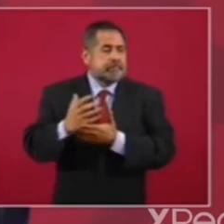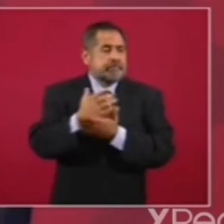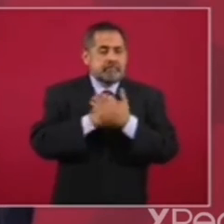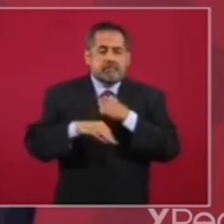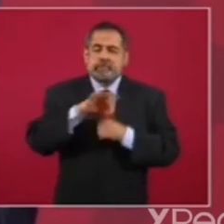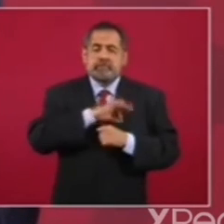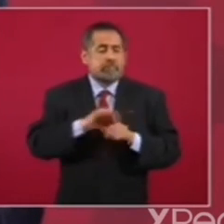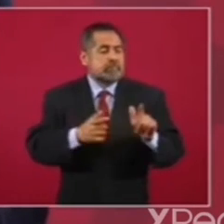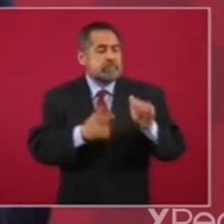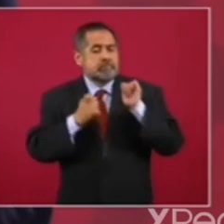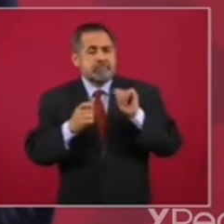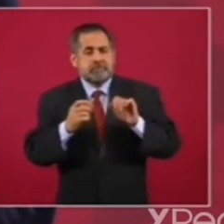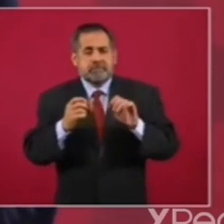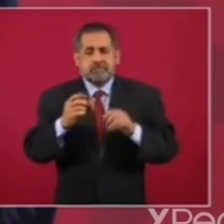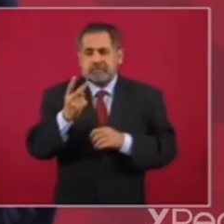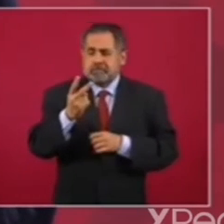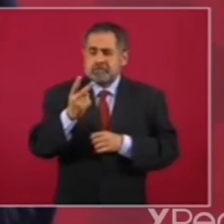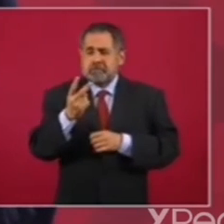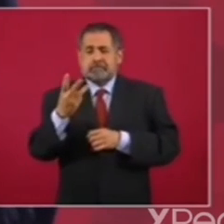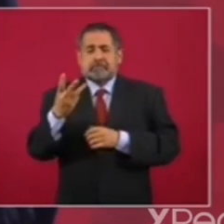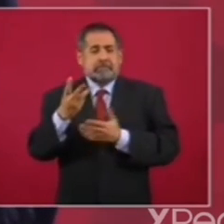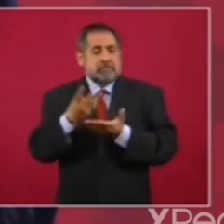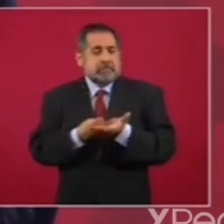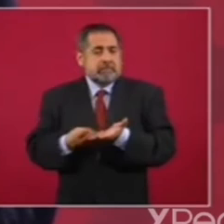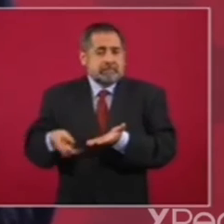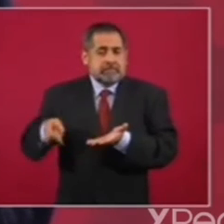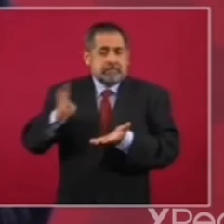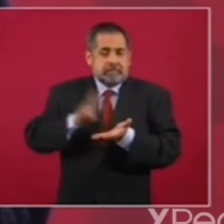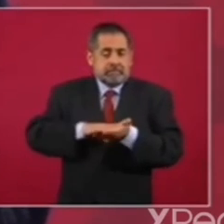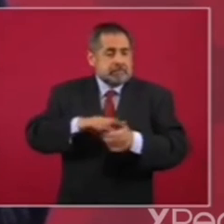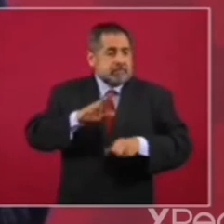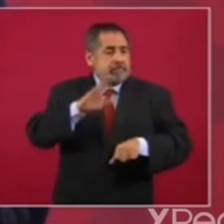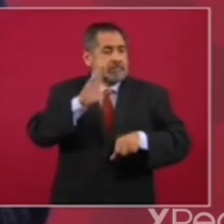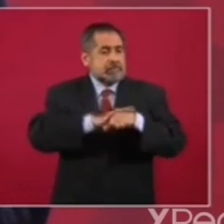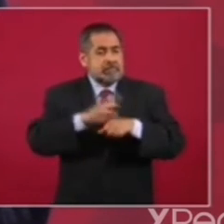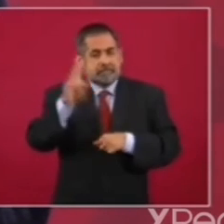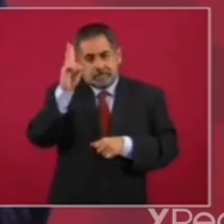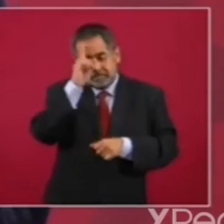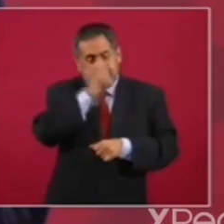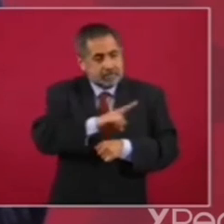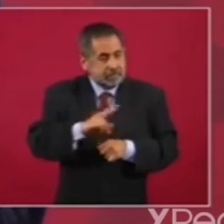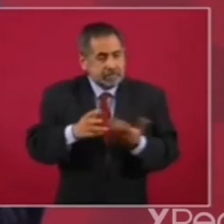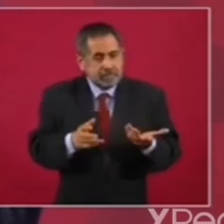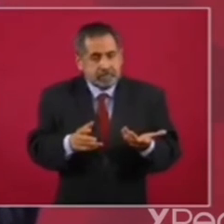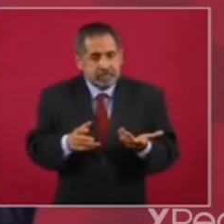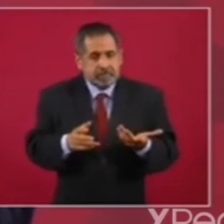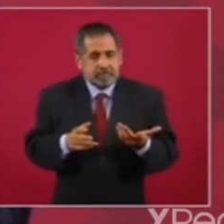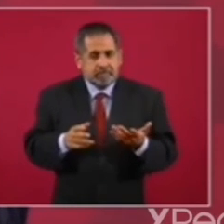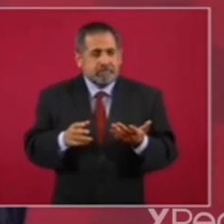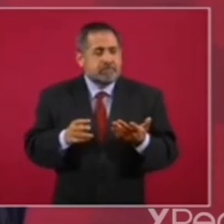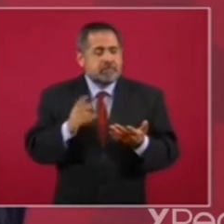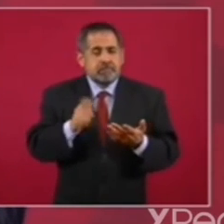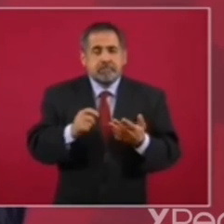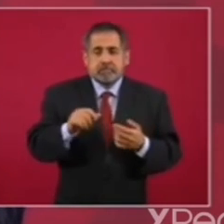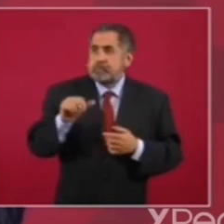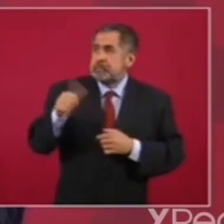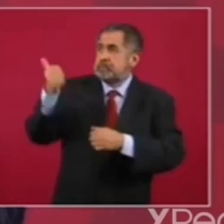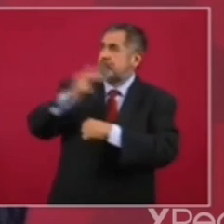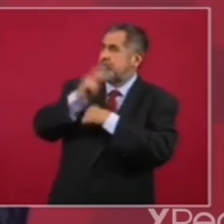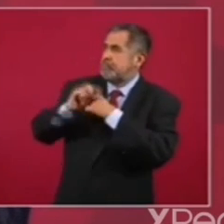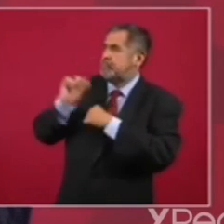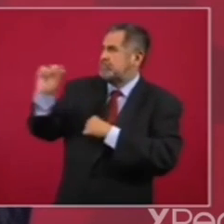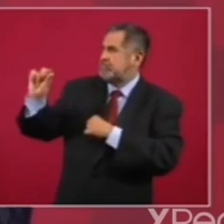cobrando dos hasta tres veces lo que se cobraba o lo que se cobra en